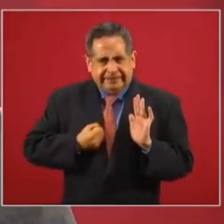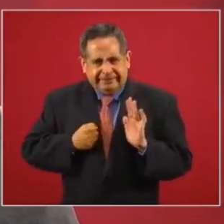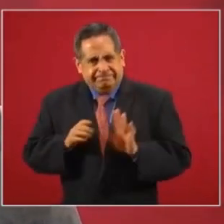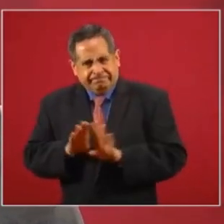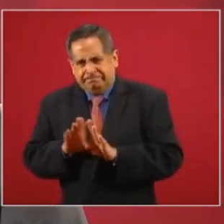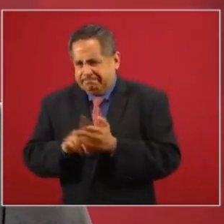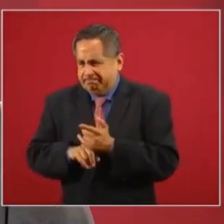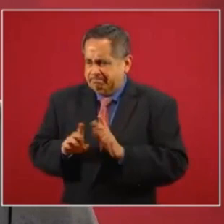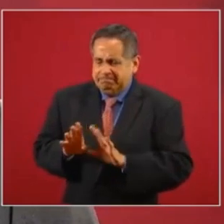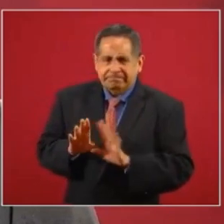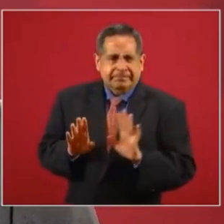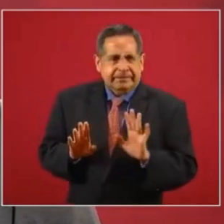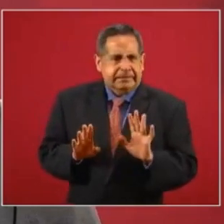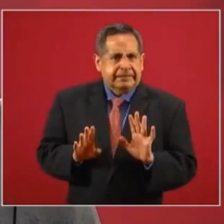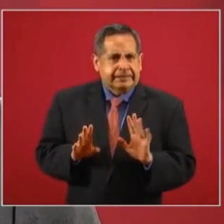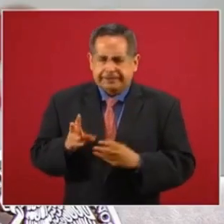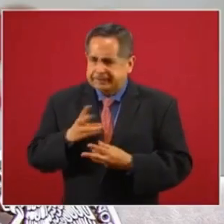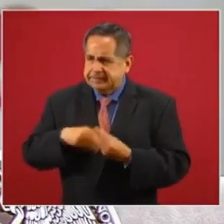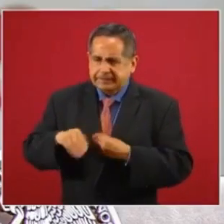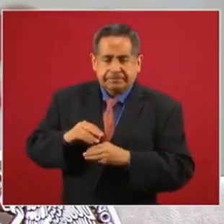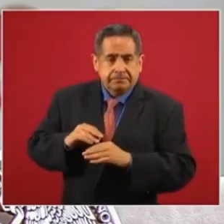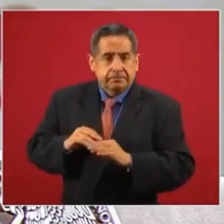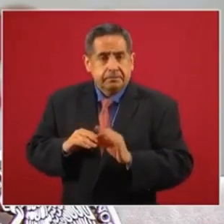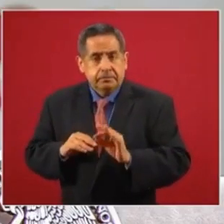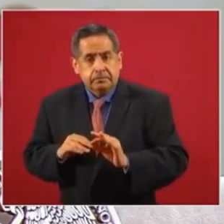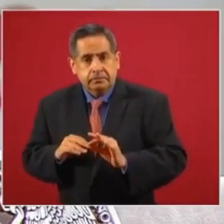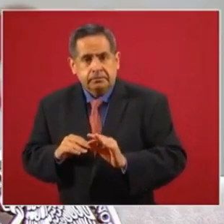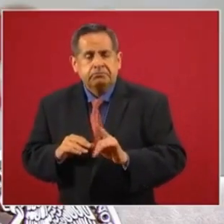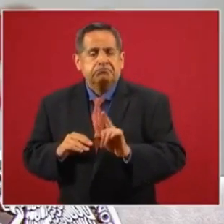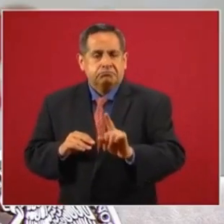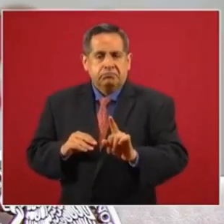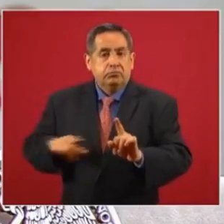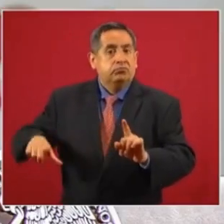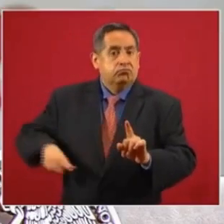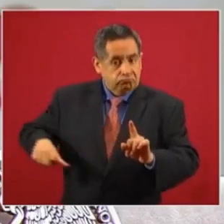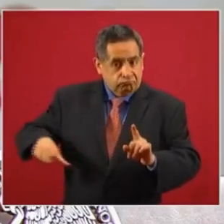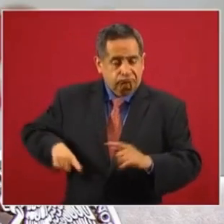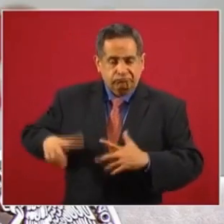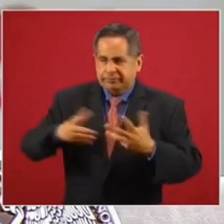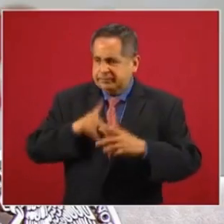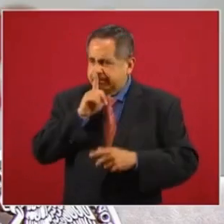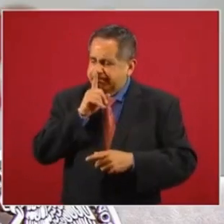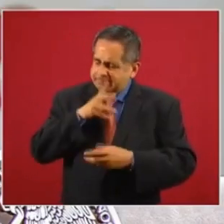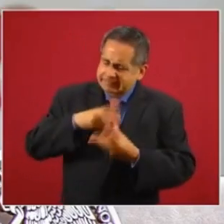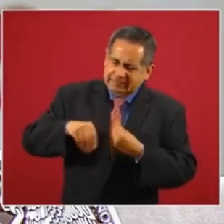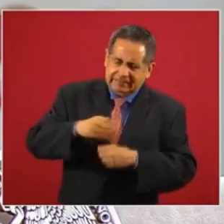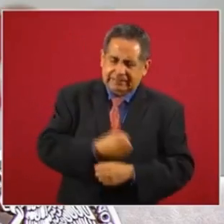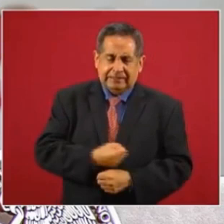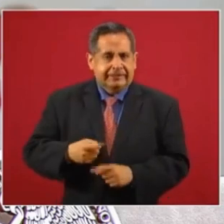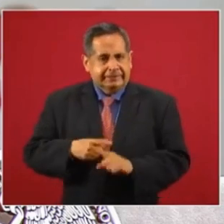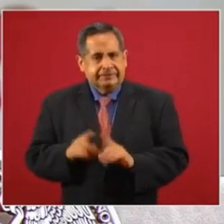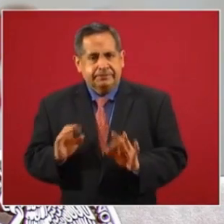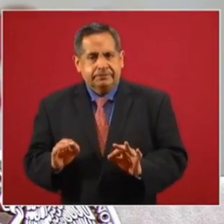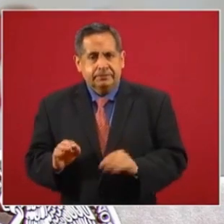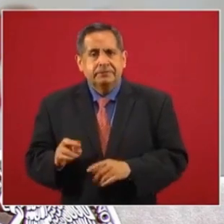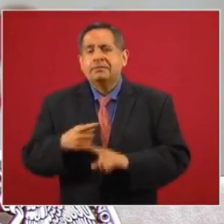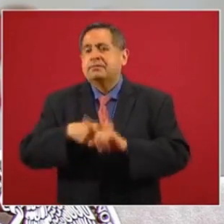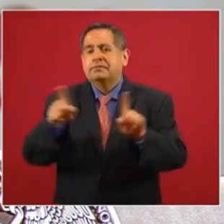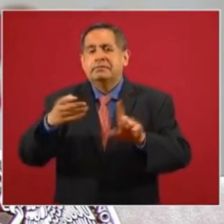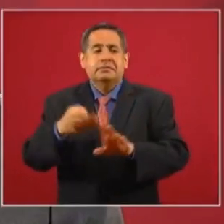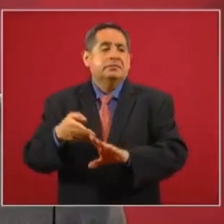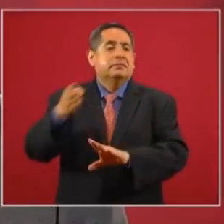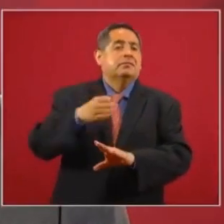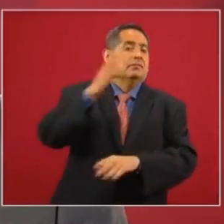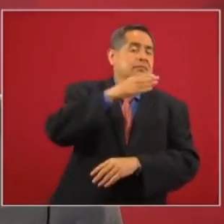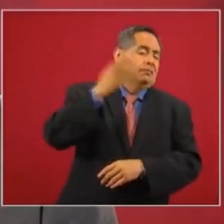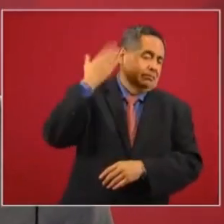apretándonos el cinturón, el gobierno se apretó el cinturón, no como era antes, que siempre se le pedía